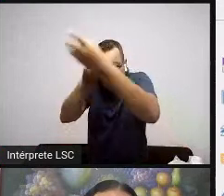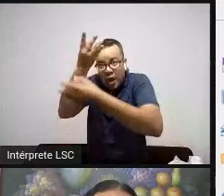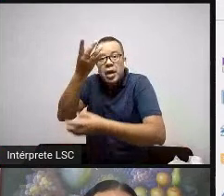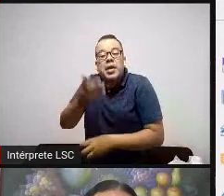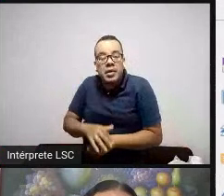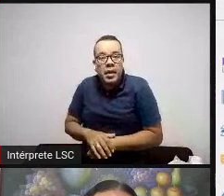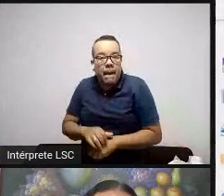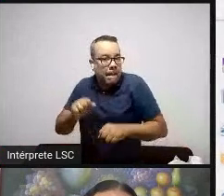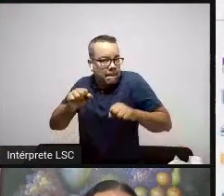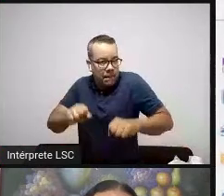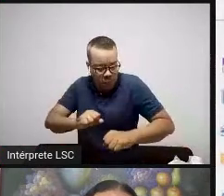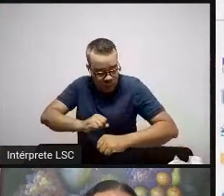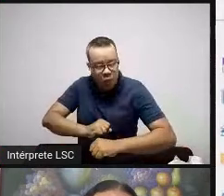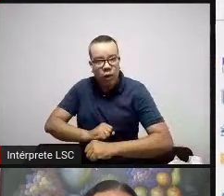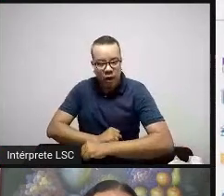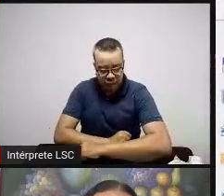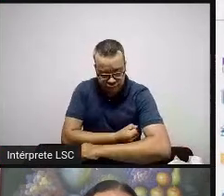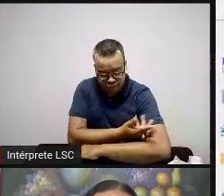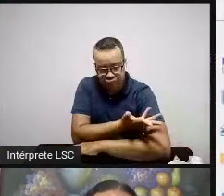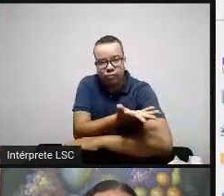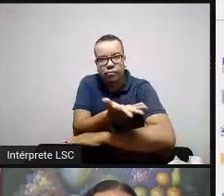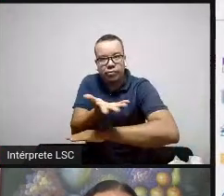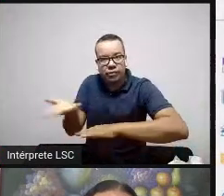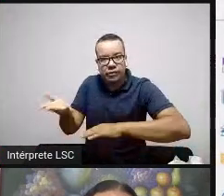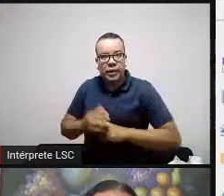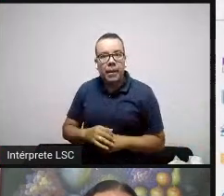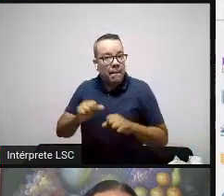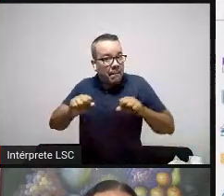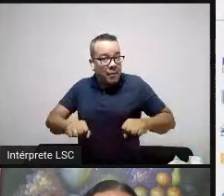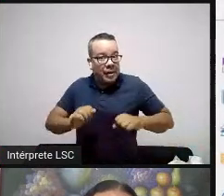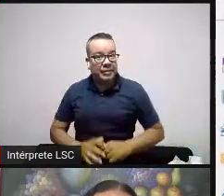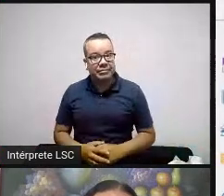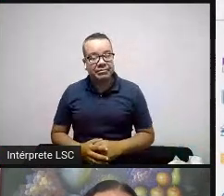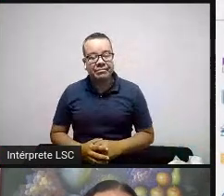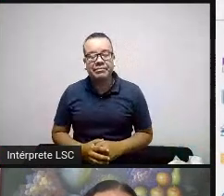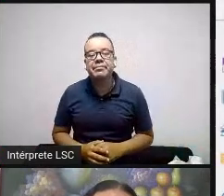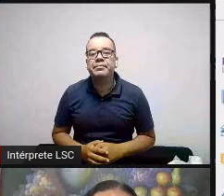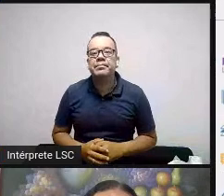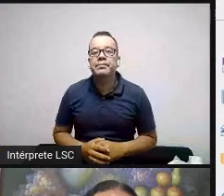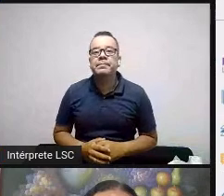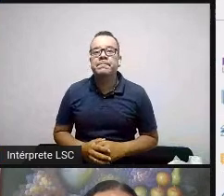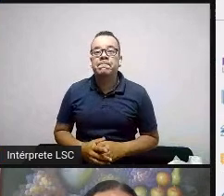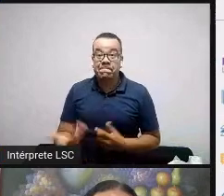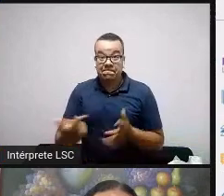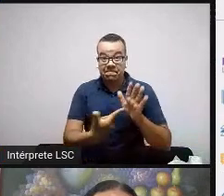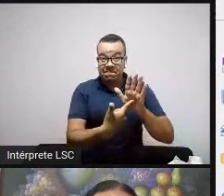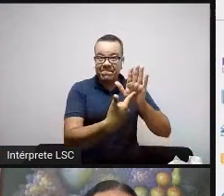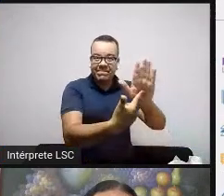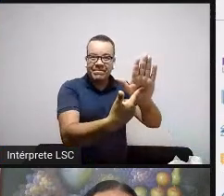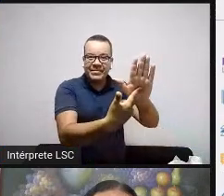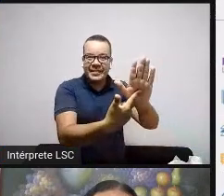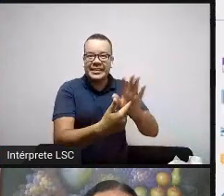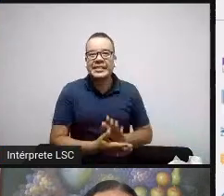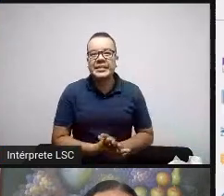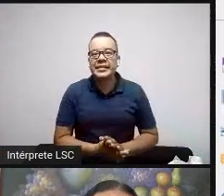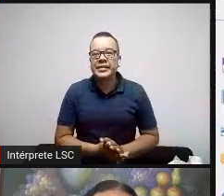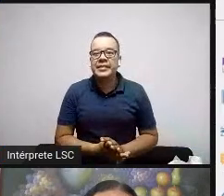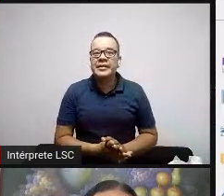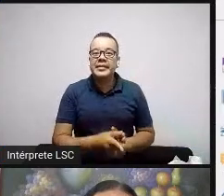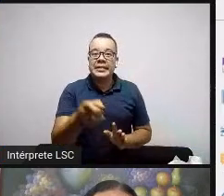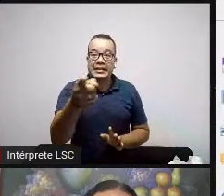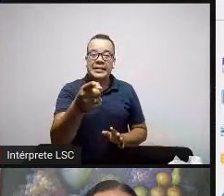niño para ser poeta. Quiero entonces compartir la lectura de este